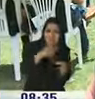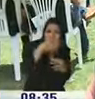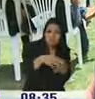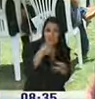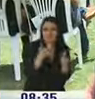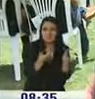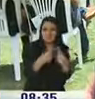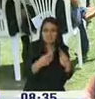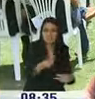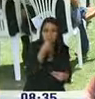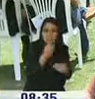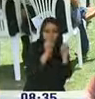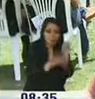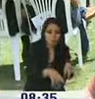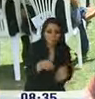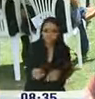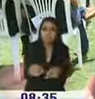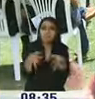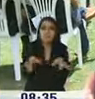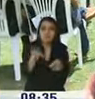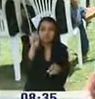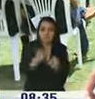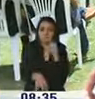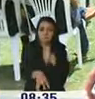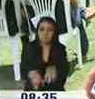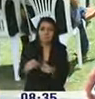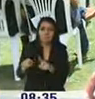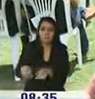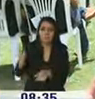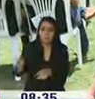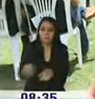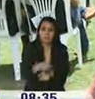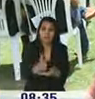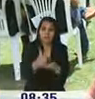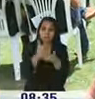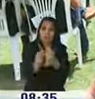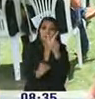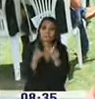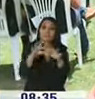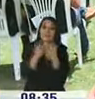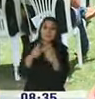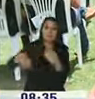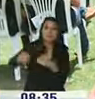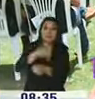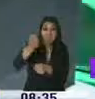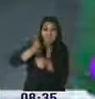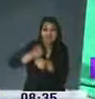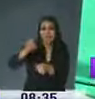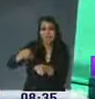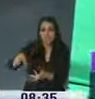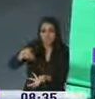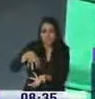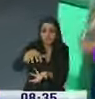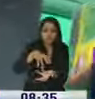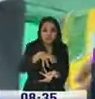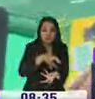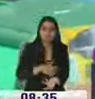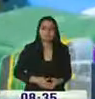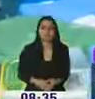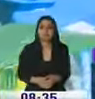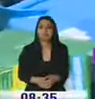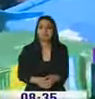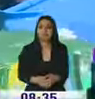recicla, entregar a nuestros recicladores de base que constituye además un ingreso importante para familias vulnerables de escasos recursos. Esta iniciativa es